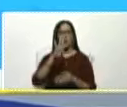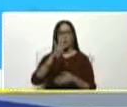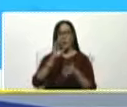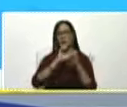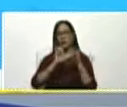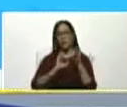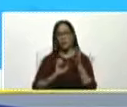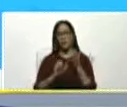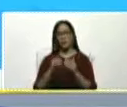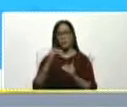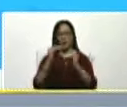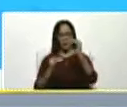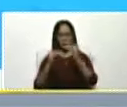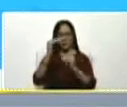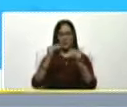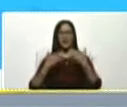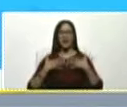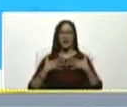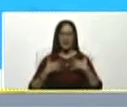medir la salud